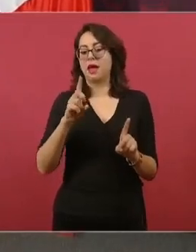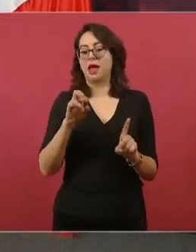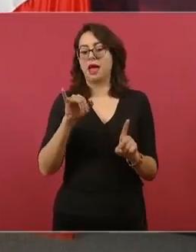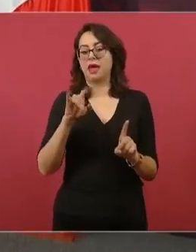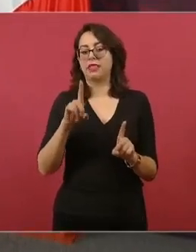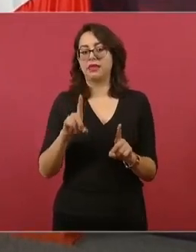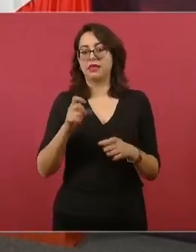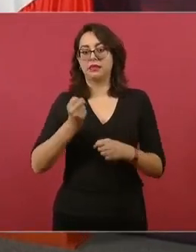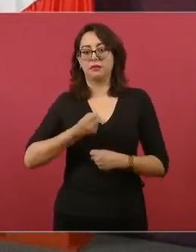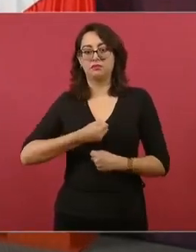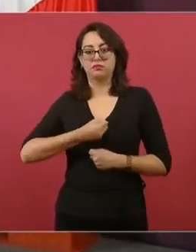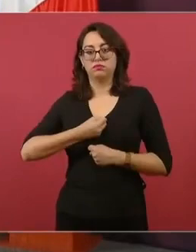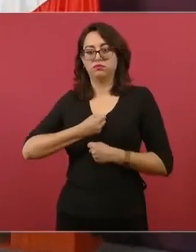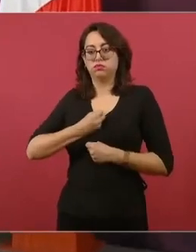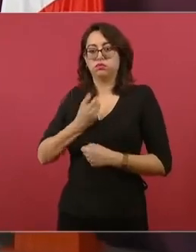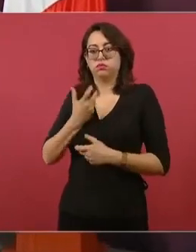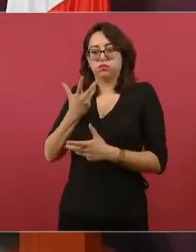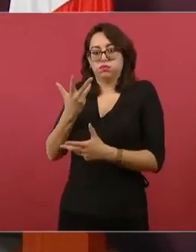y uno de los hijos,